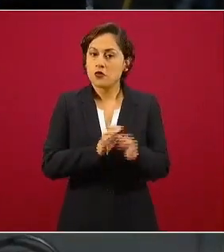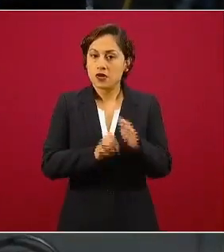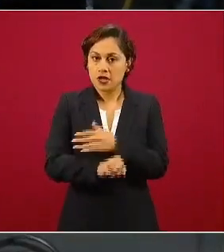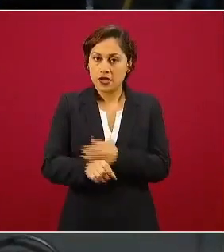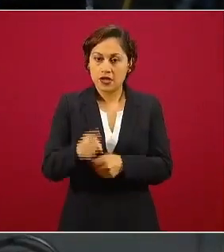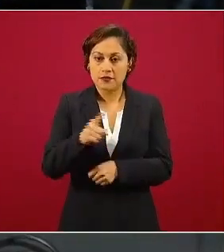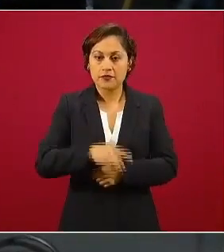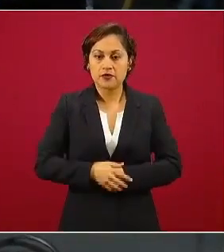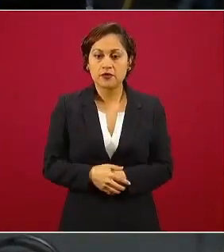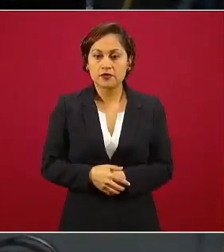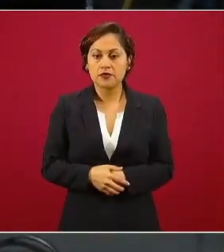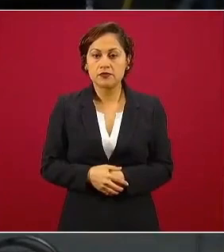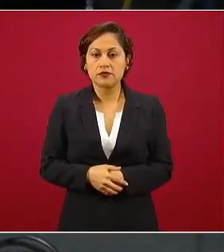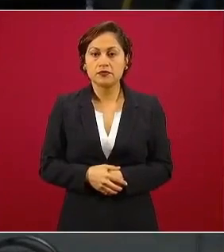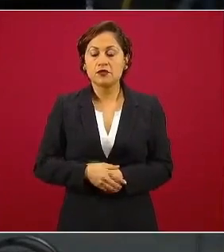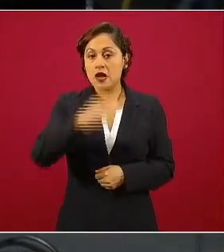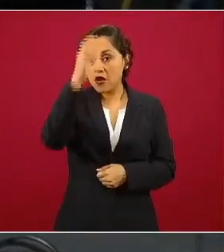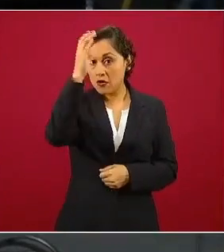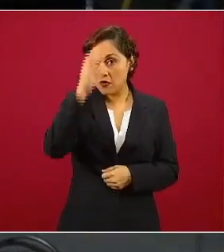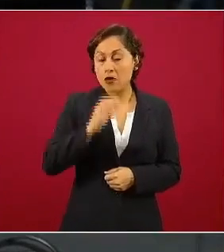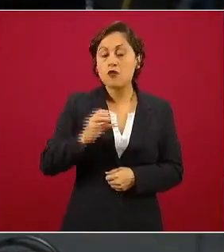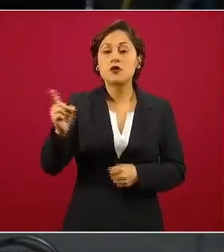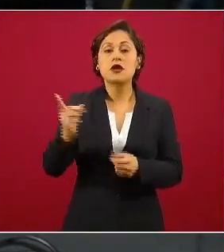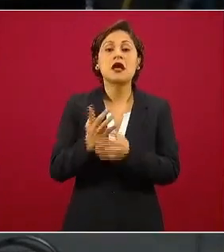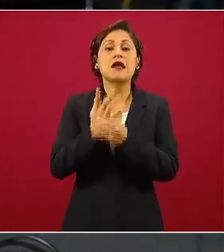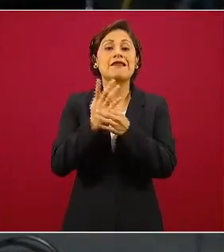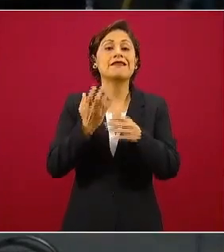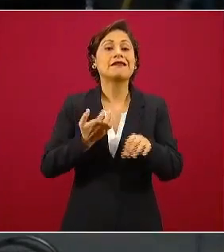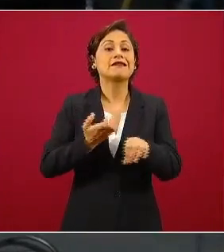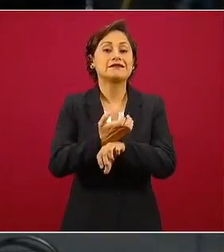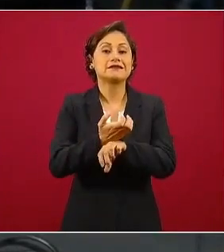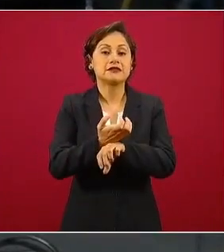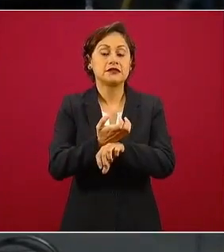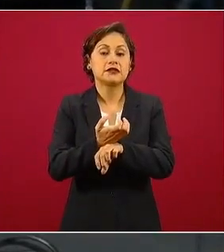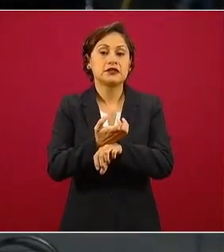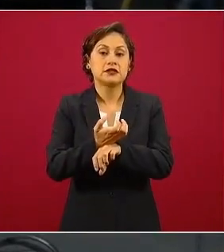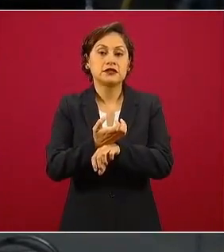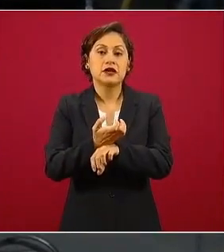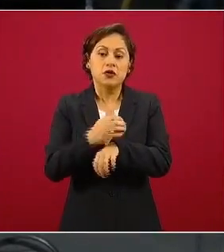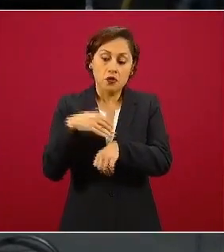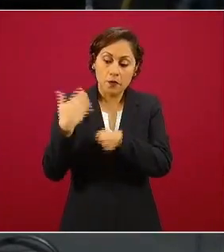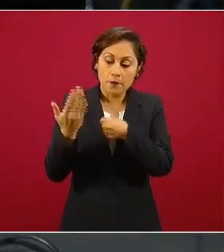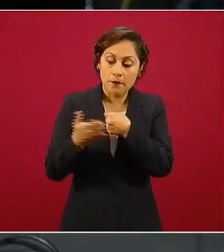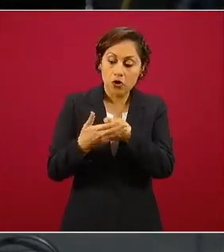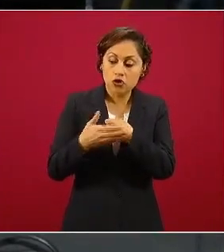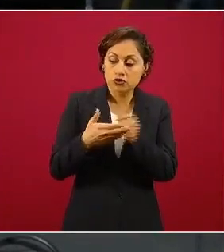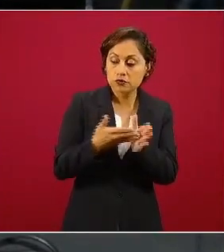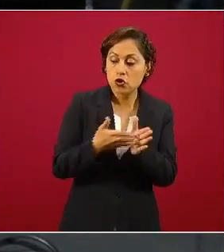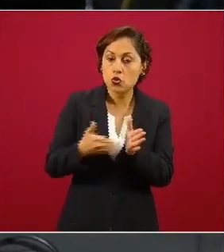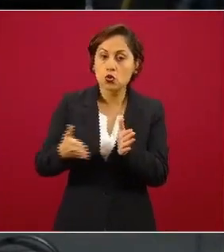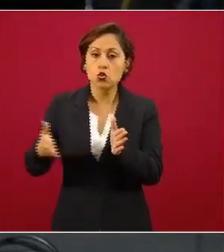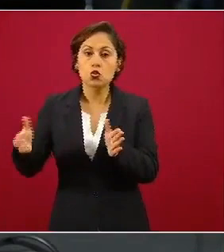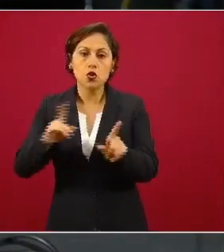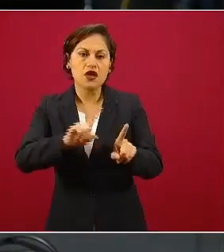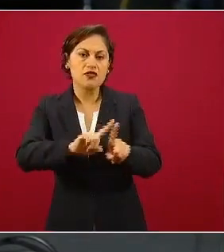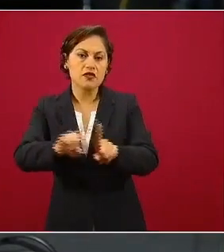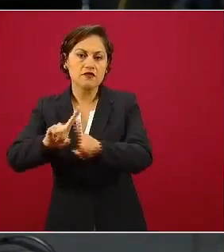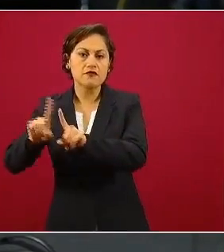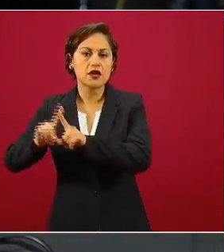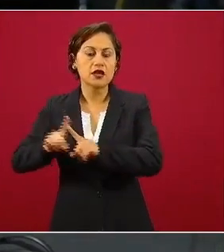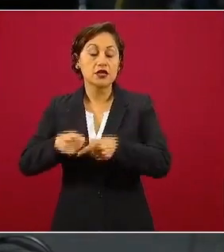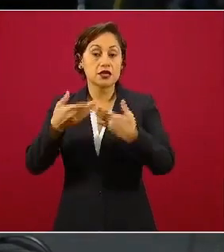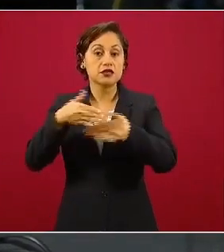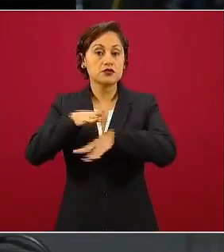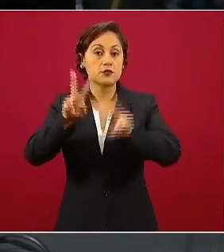se ha mencionado que al menos los eventos que se van a tener de aquí a final de año, pues al menos los que están directamente relacionados con el